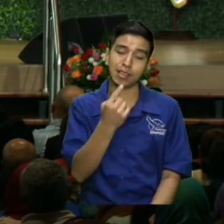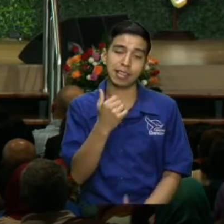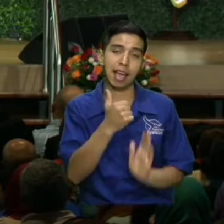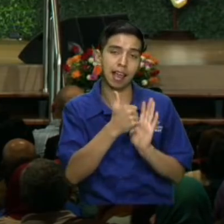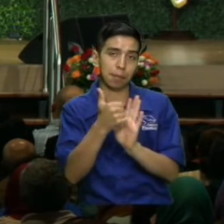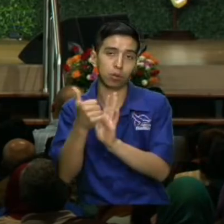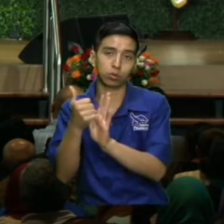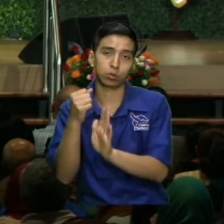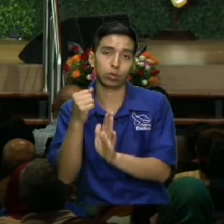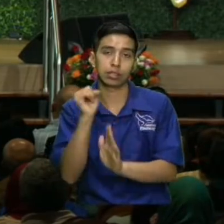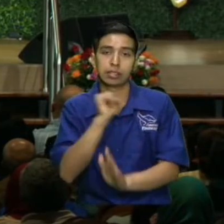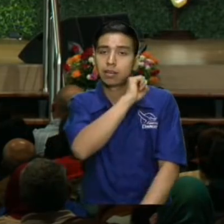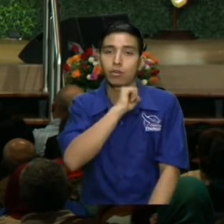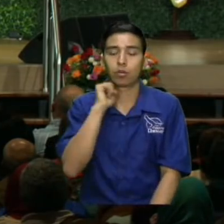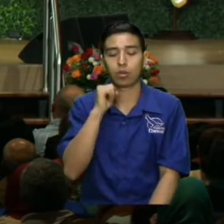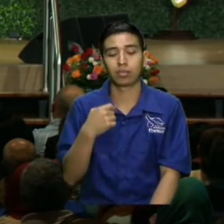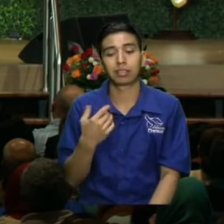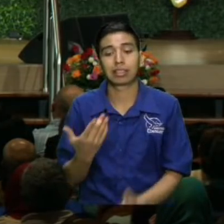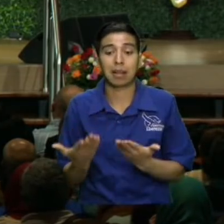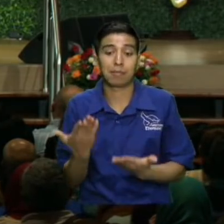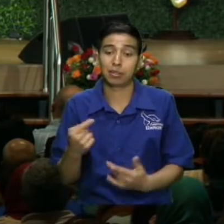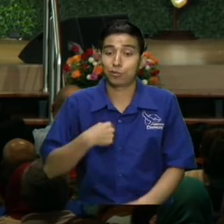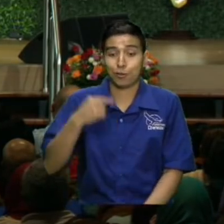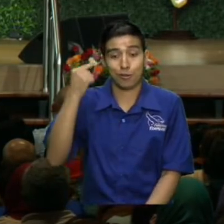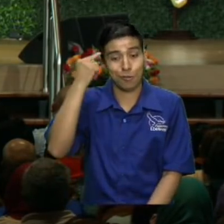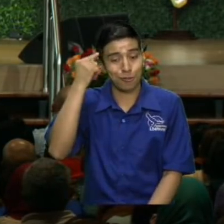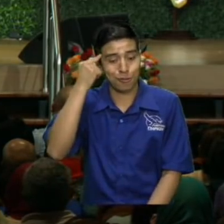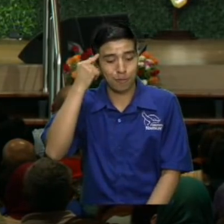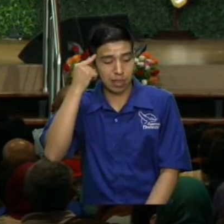Según yo, encontré incongruencias.